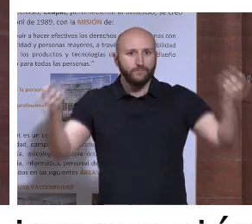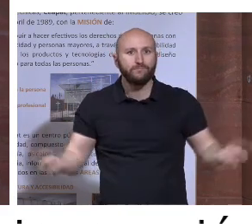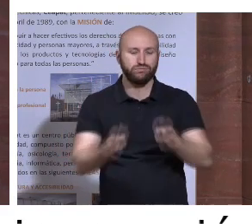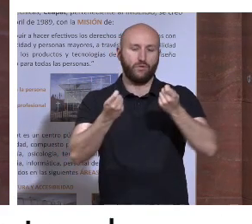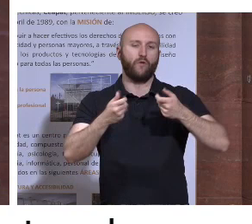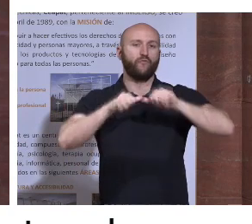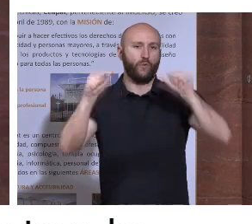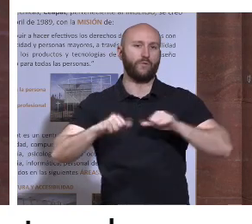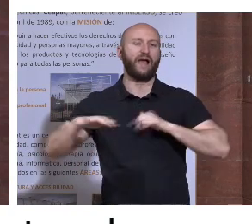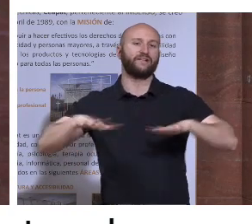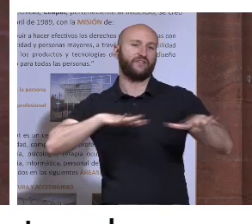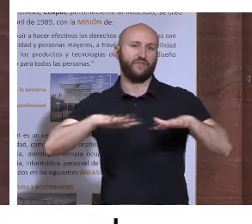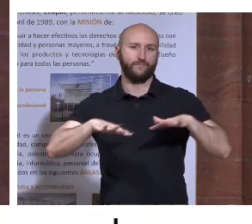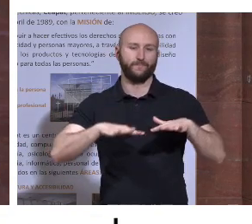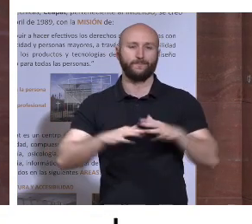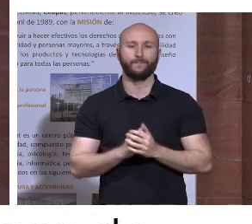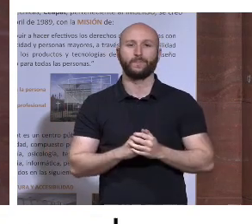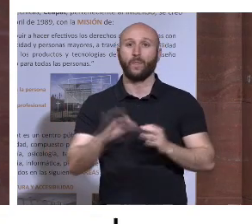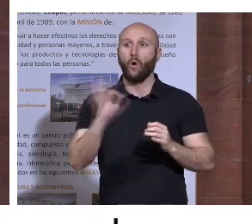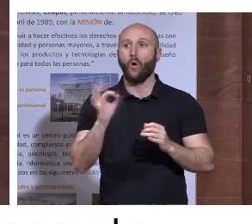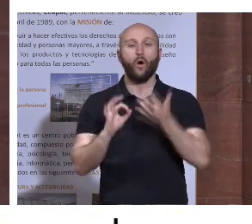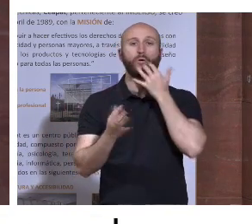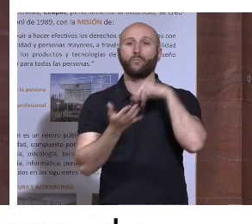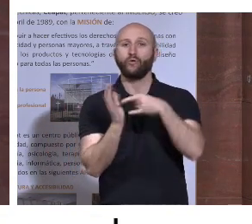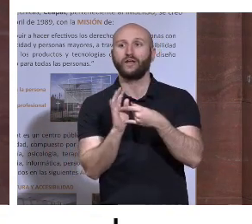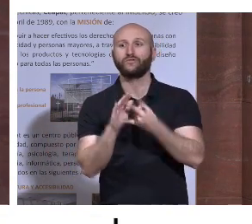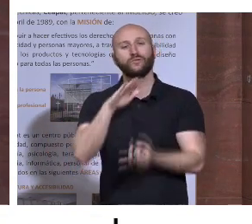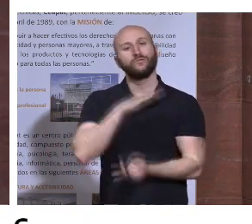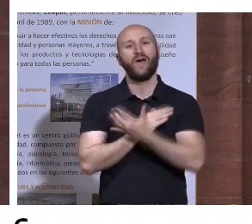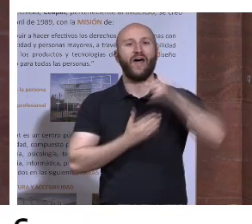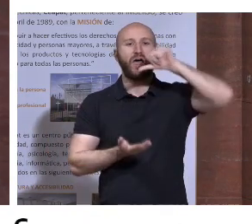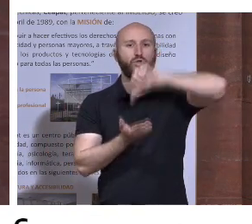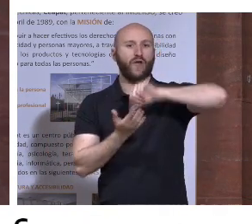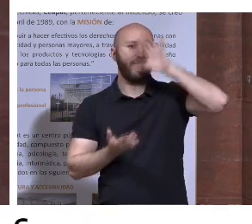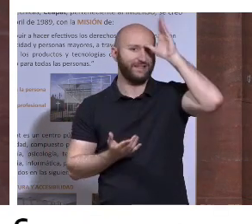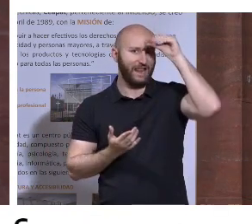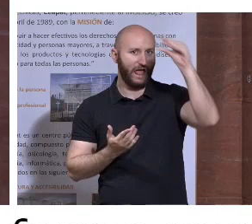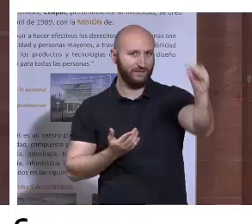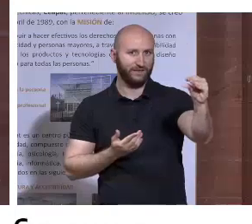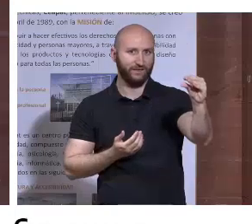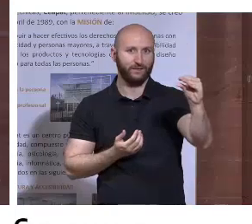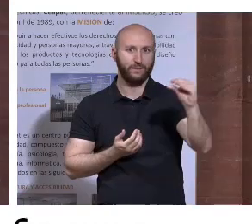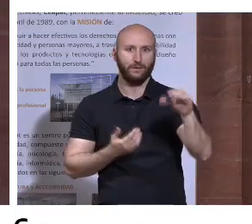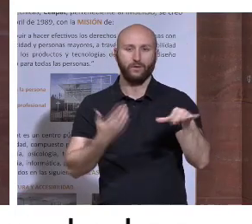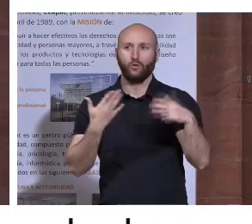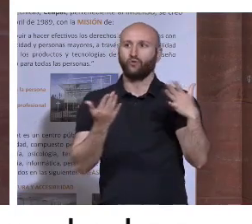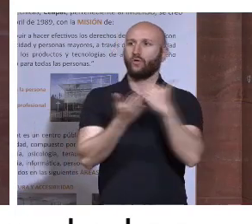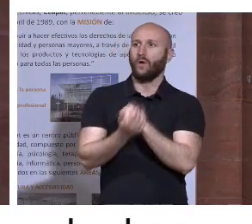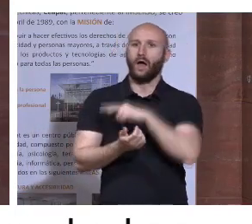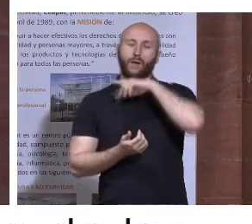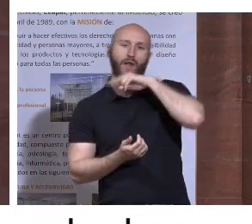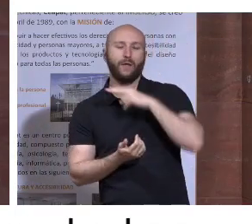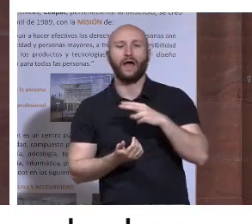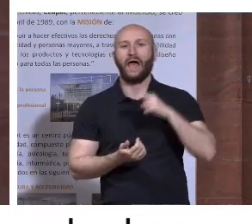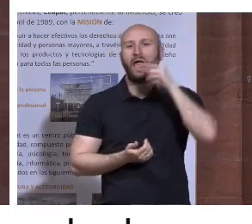¿no? O proyectos, por ejemplo, cuando surge el tema de las ciudades inteligentes, que a todos se nos llena la boca hablando de Smart